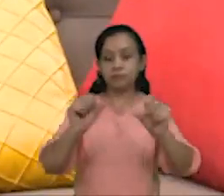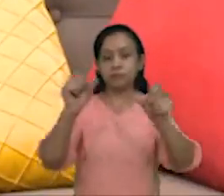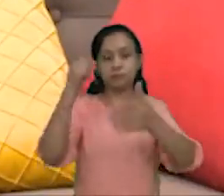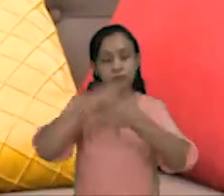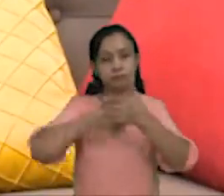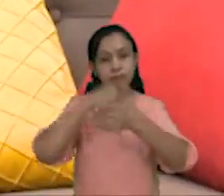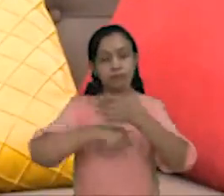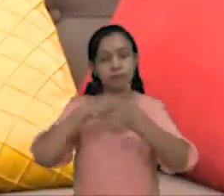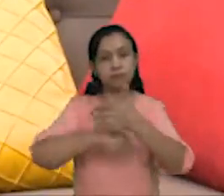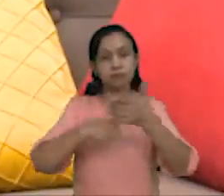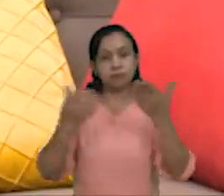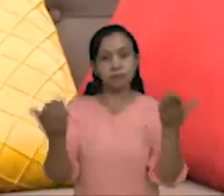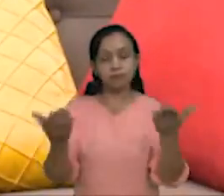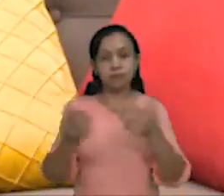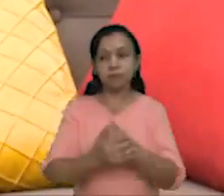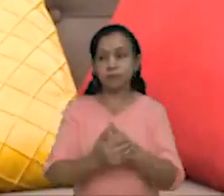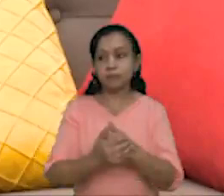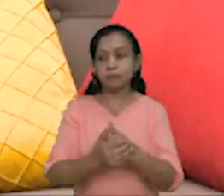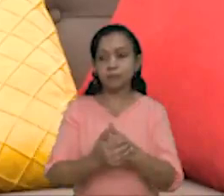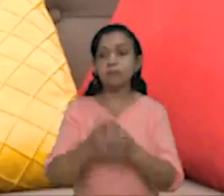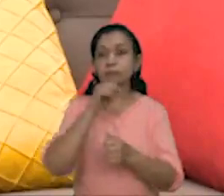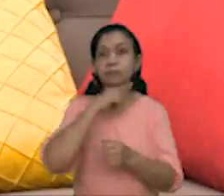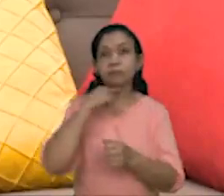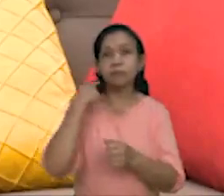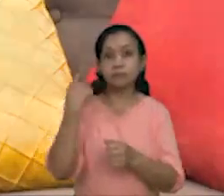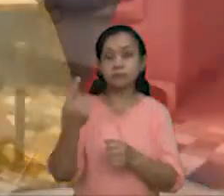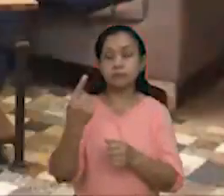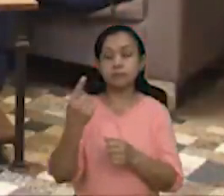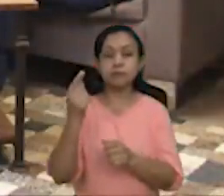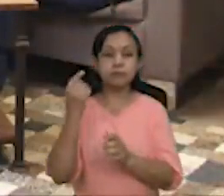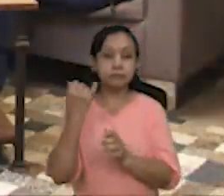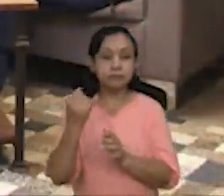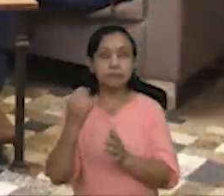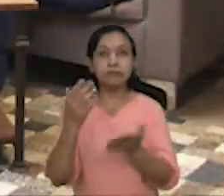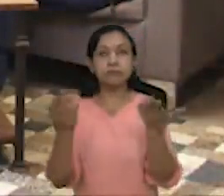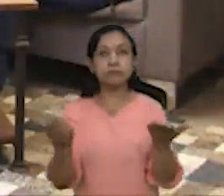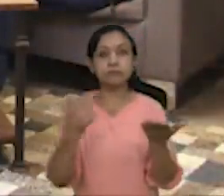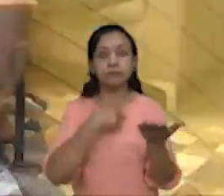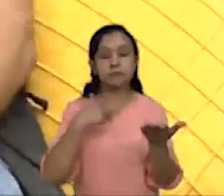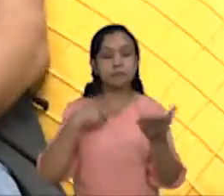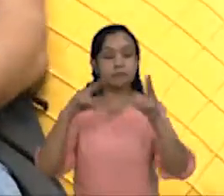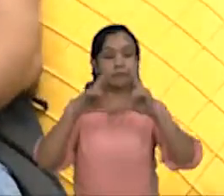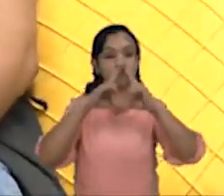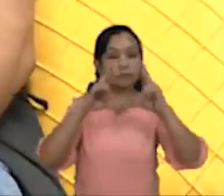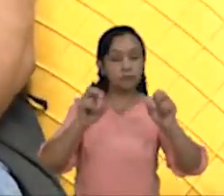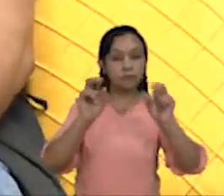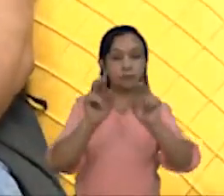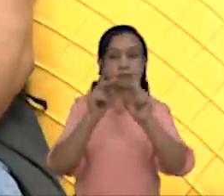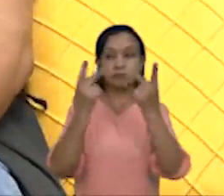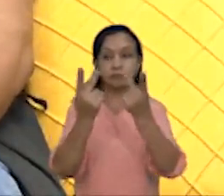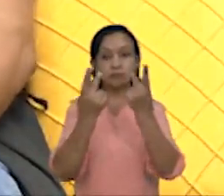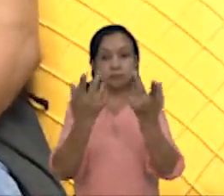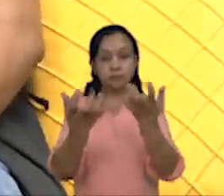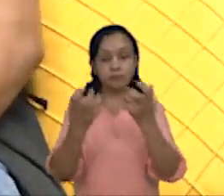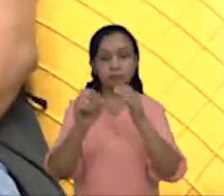batalla para llevar esa verdad que no es absoluta, pero que sí es lo que a Nicaragua, a la población, ese